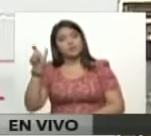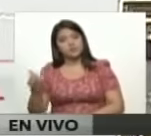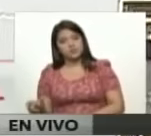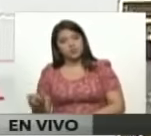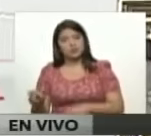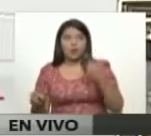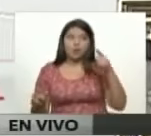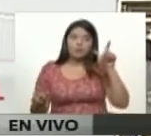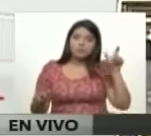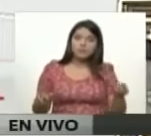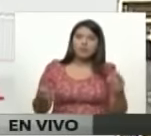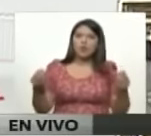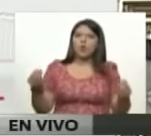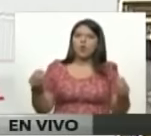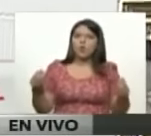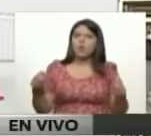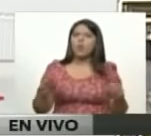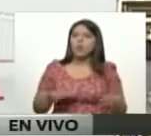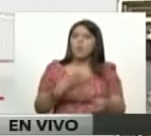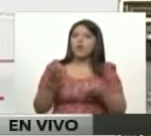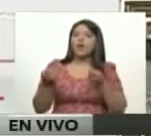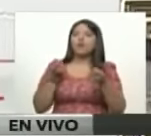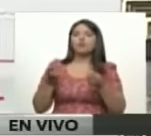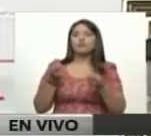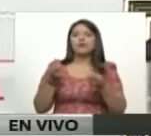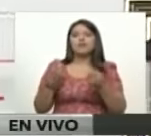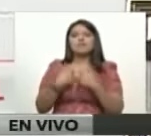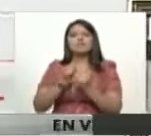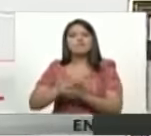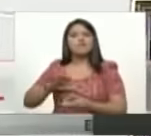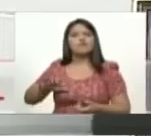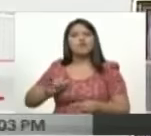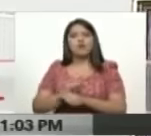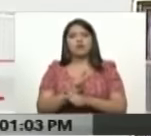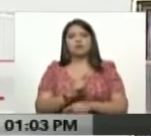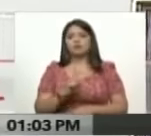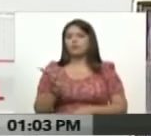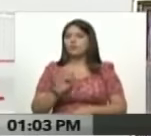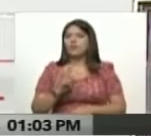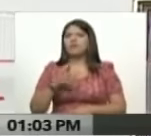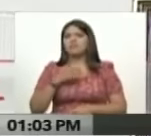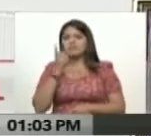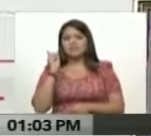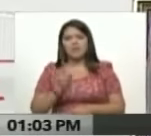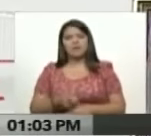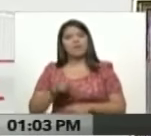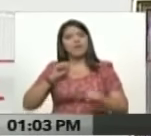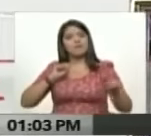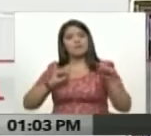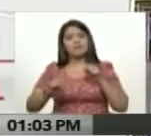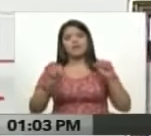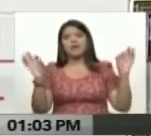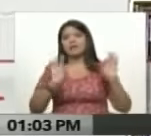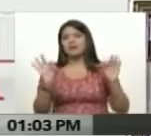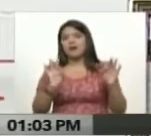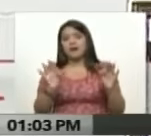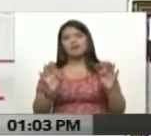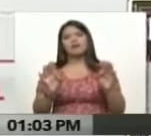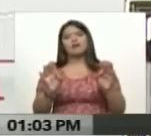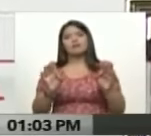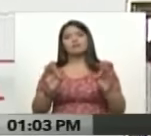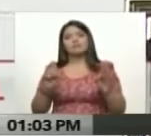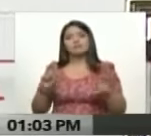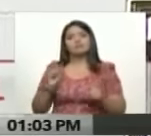de cómo pueda controlar sus violentos y debe evitar que intente asaltar el